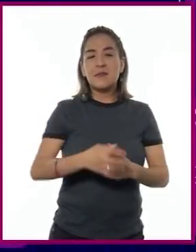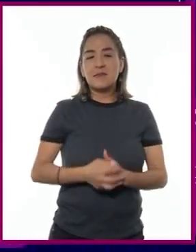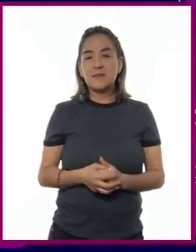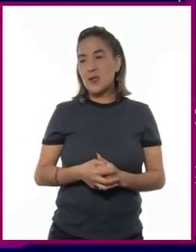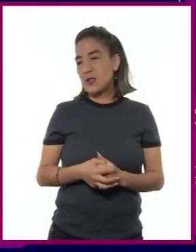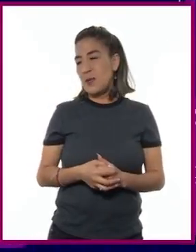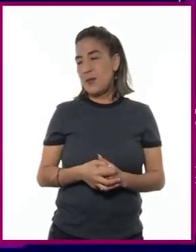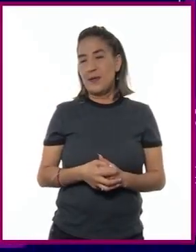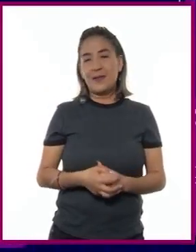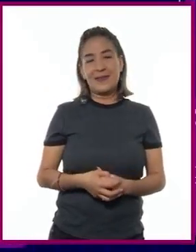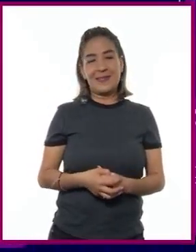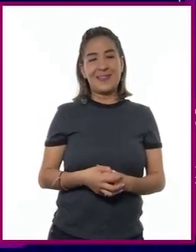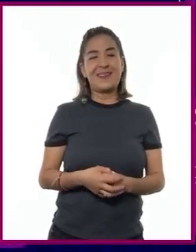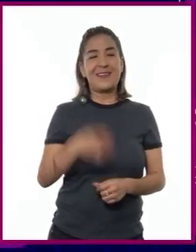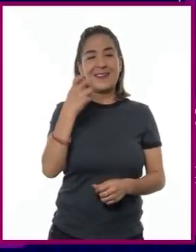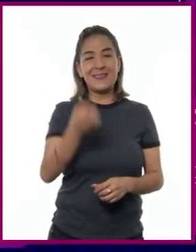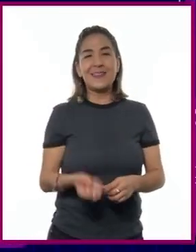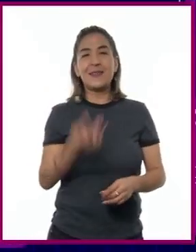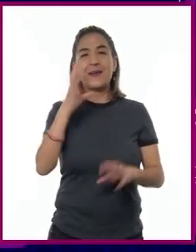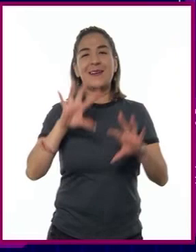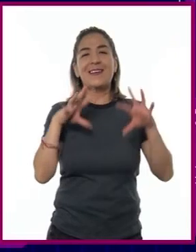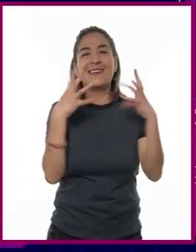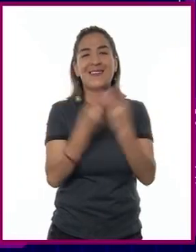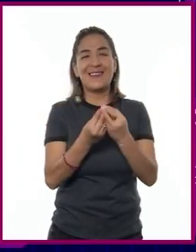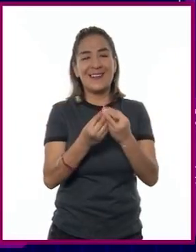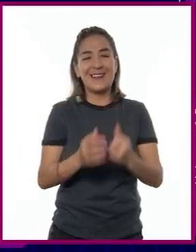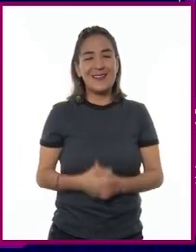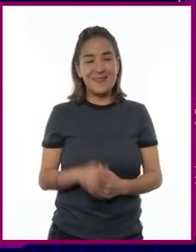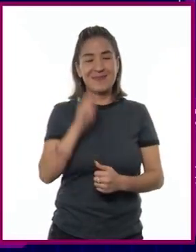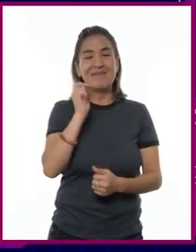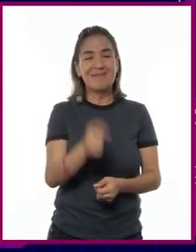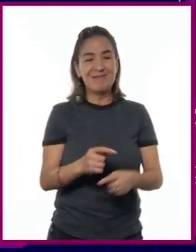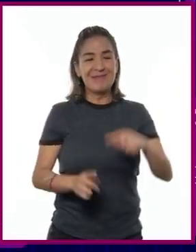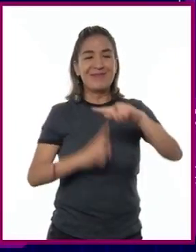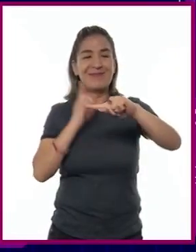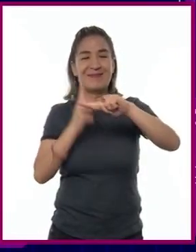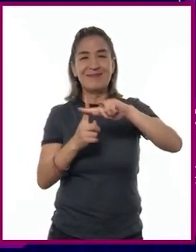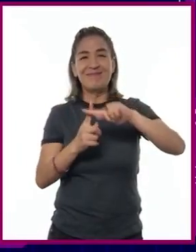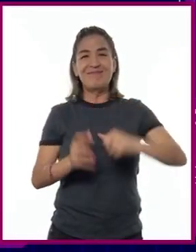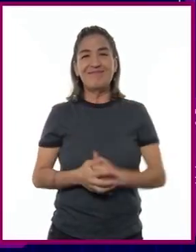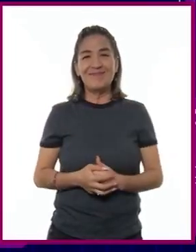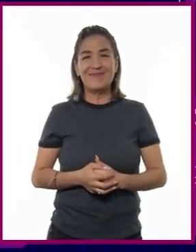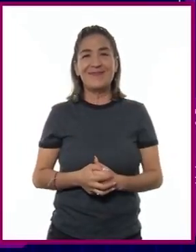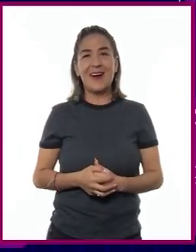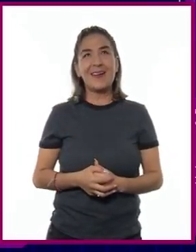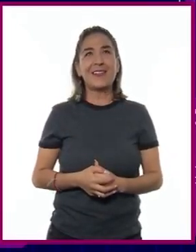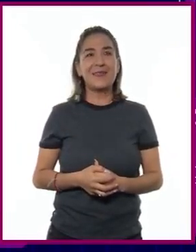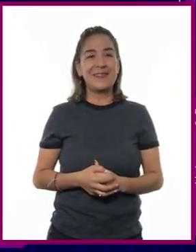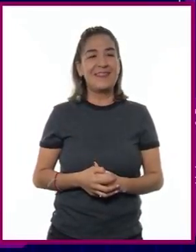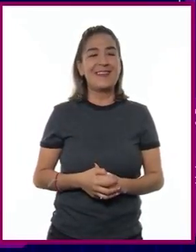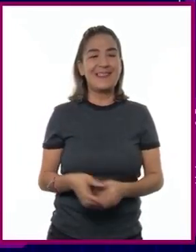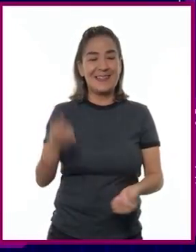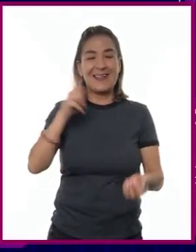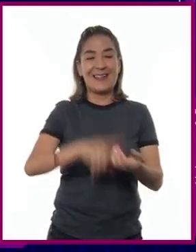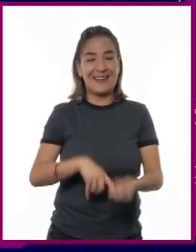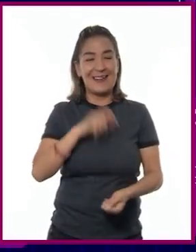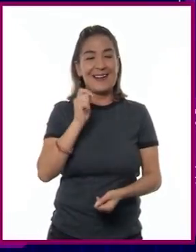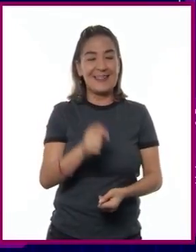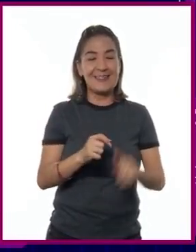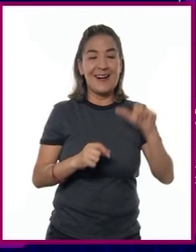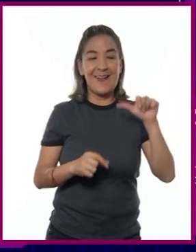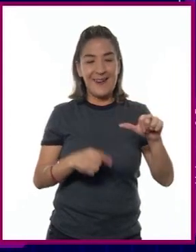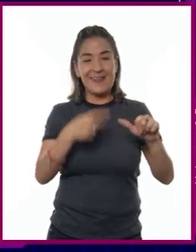la construcción de todo el cilindro, se puede sumar el área del rectángulo que conforma